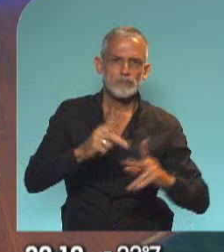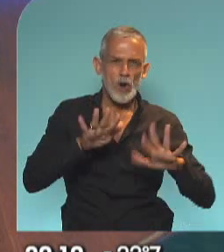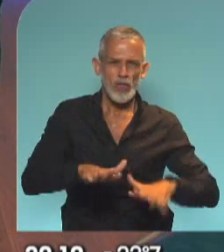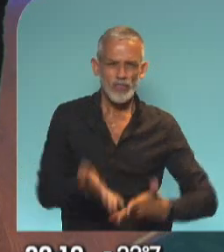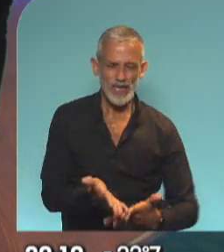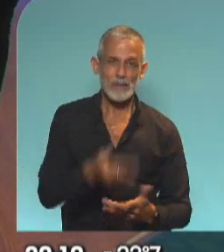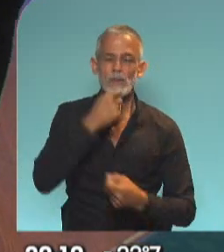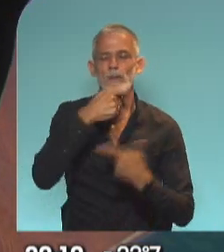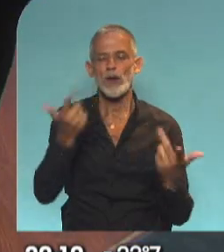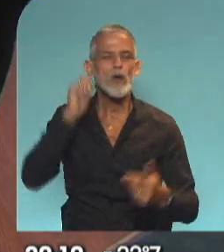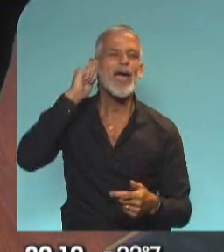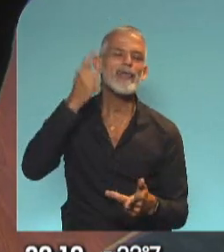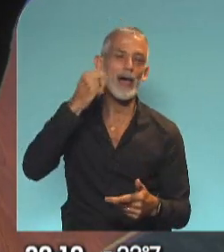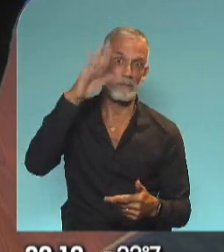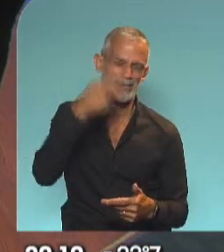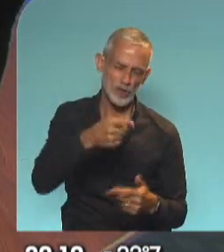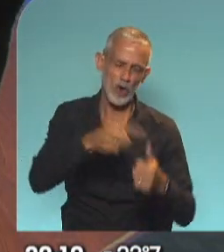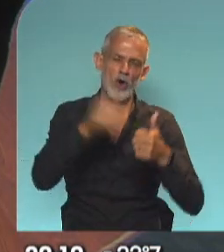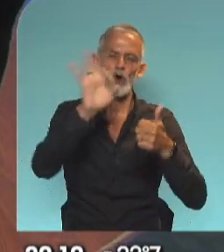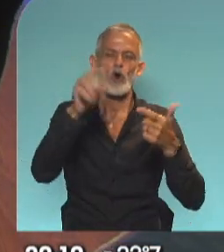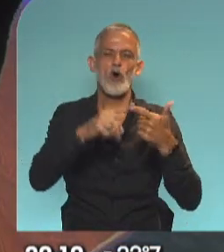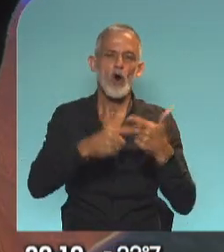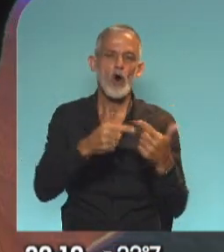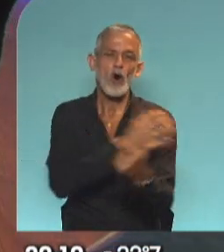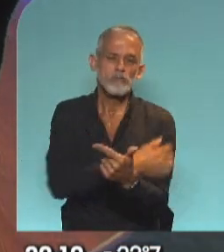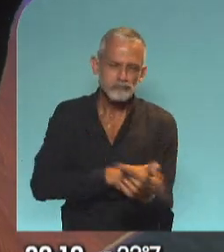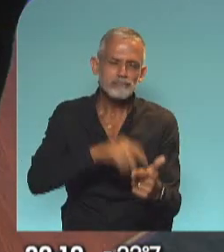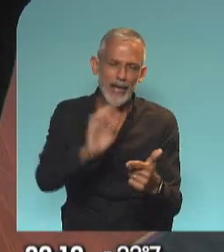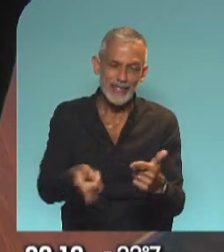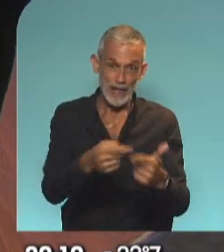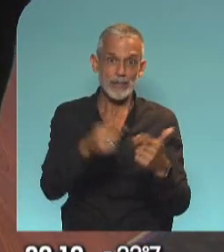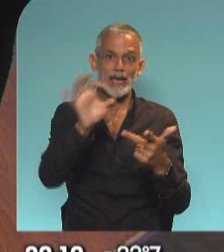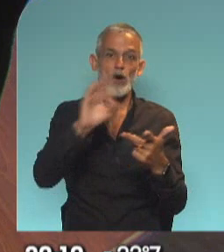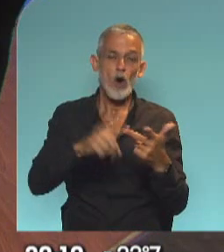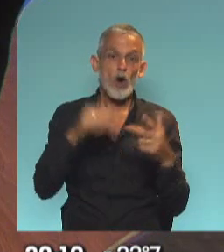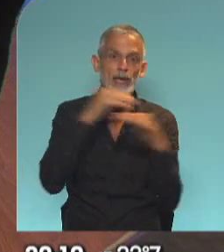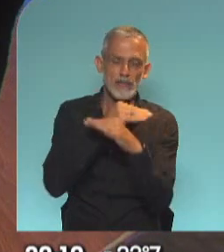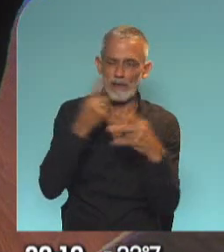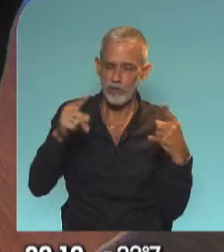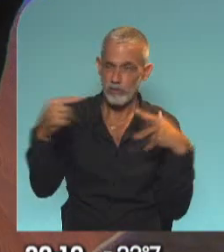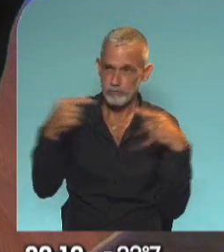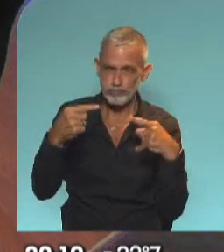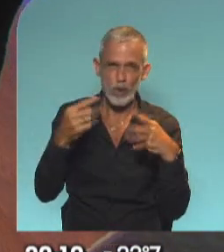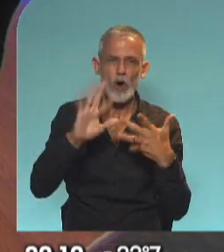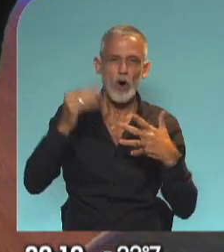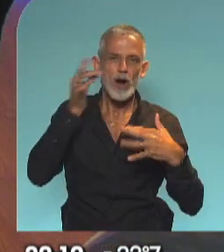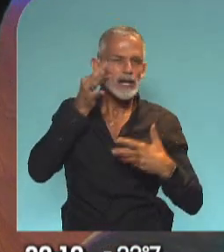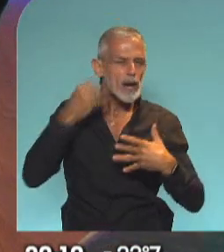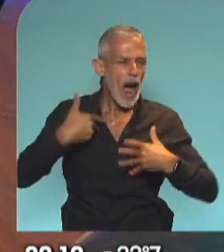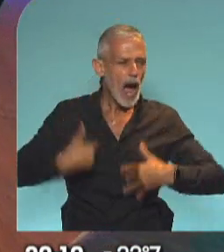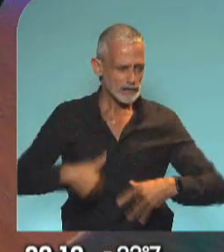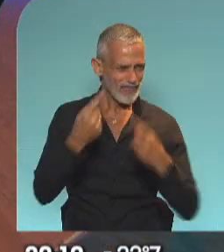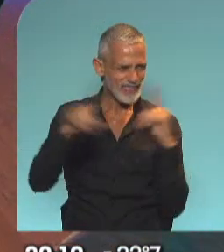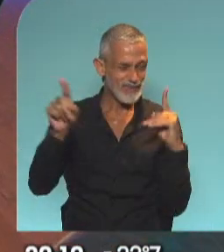desigualdad. Estamos hablando de edad, estamos hablando de un nivel socioeconómico, estamos hablando de idioma, de rasgos físicos, de un montón de